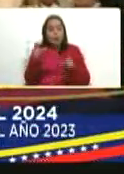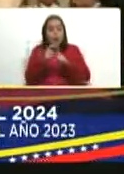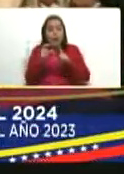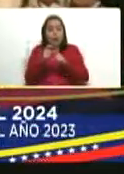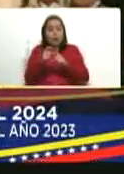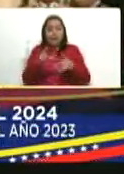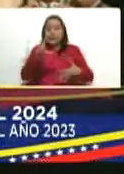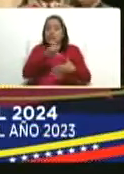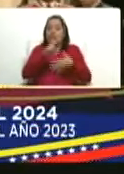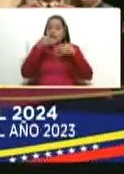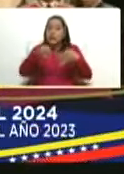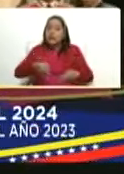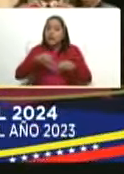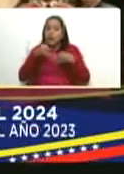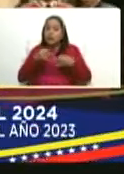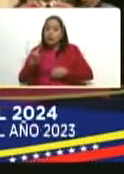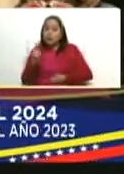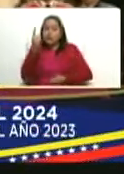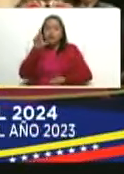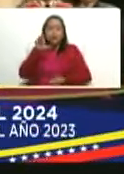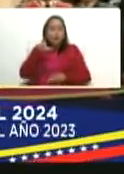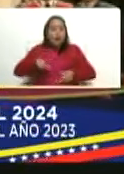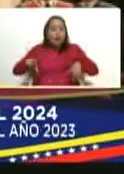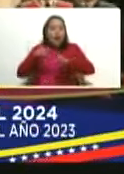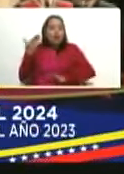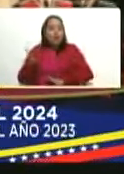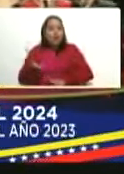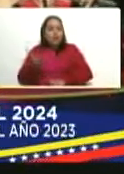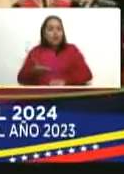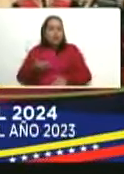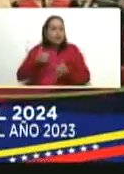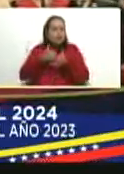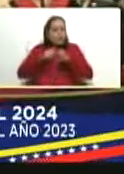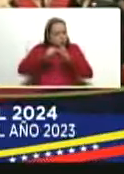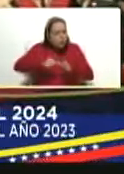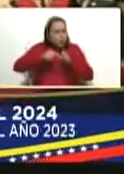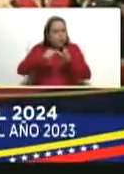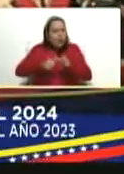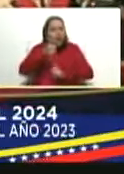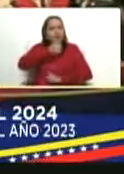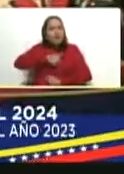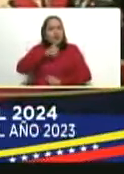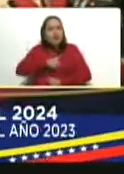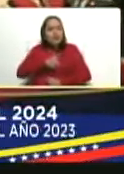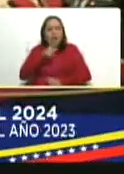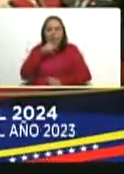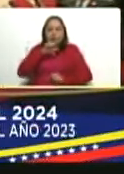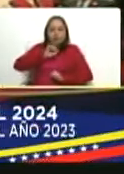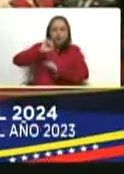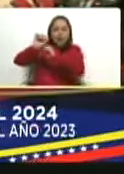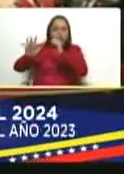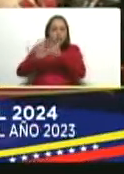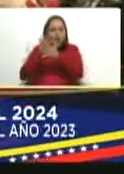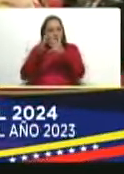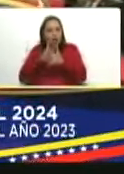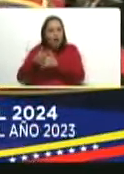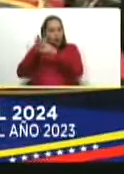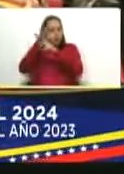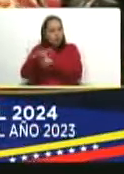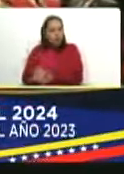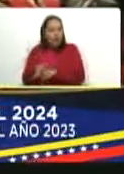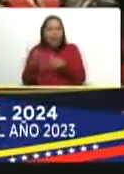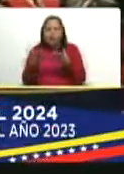Latina siempre ha sido la única región con importante resistencia al capitalismo neoliberal. Son muchas